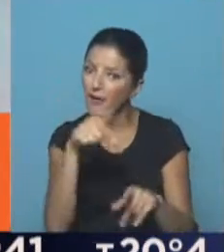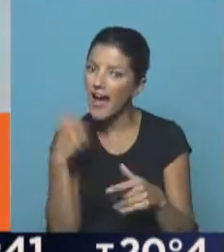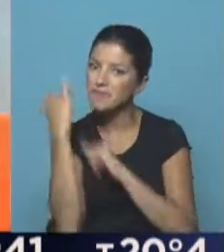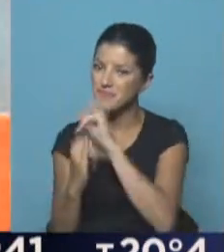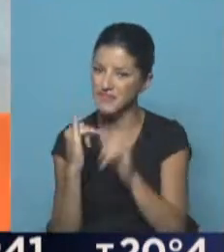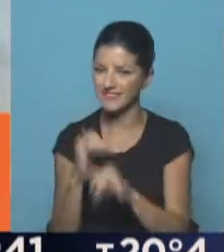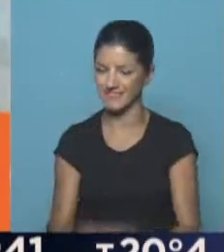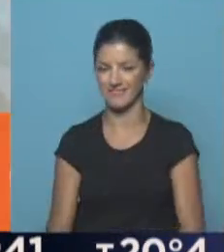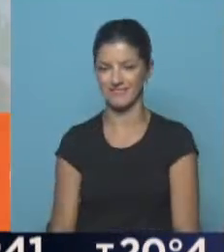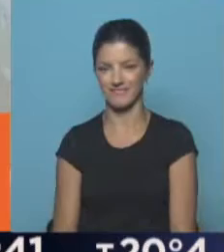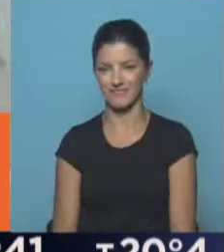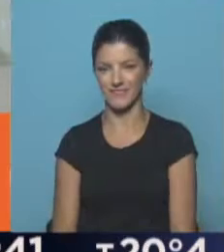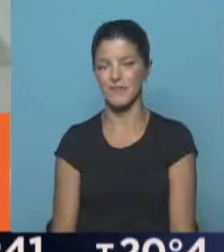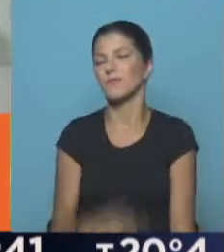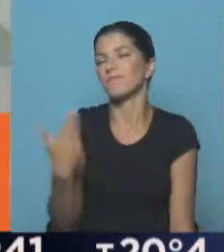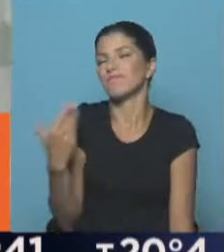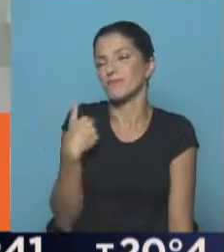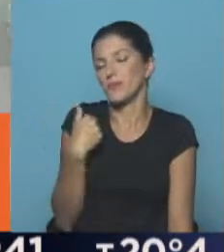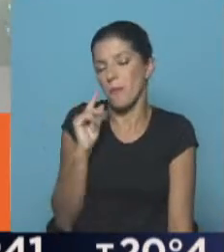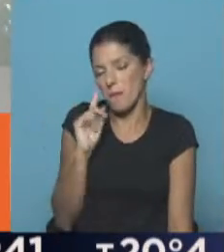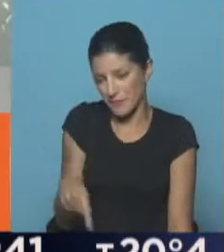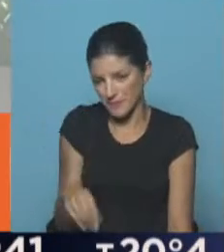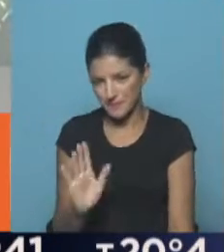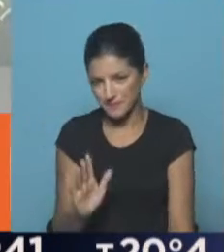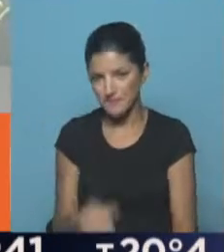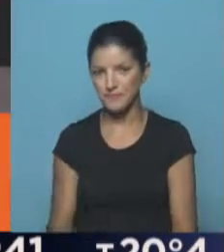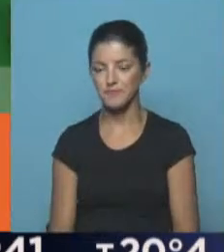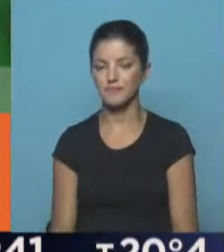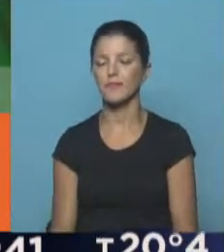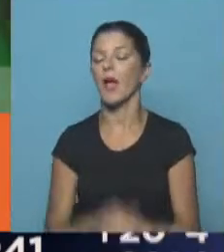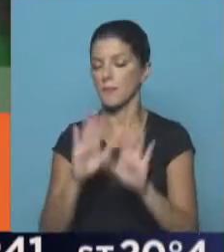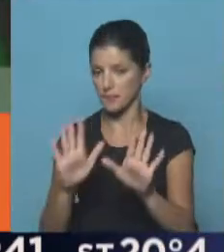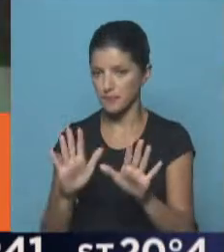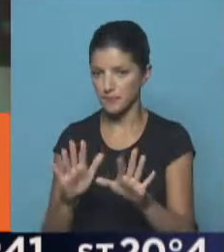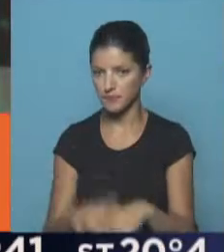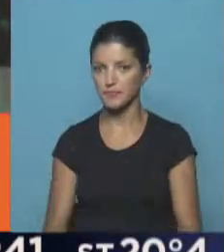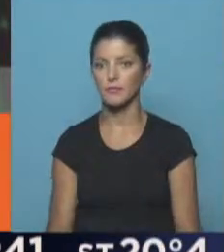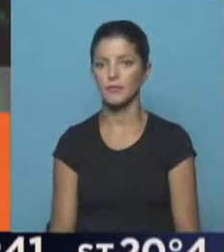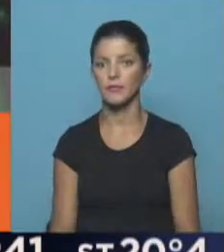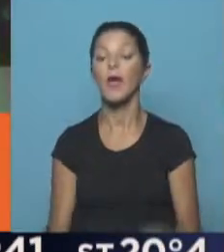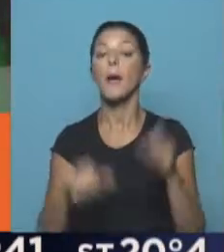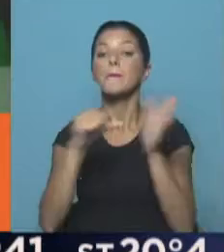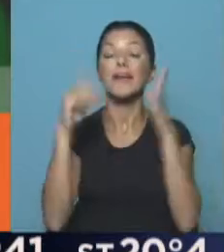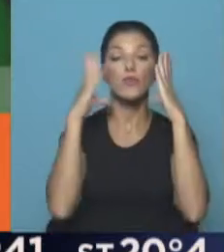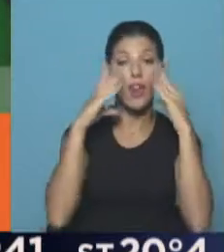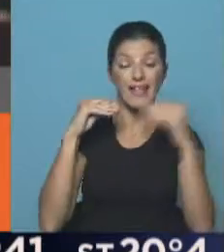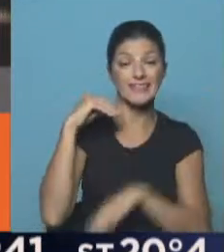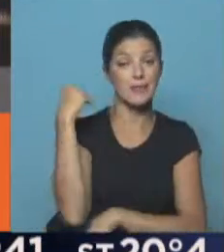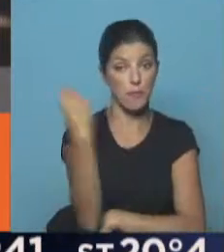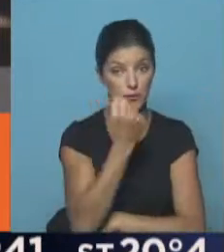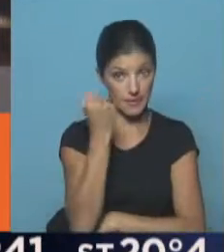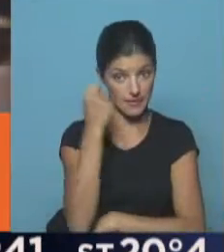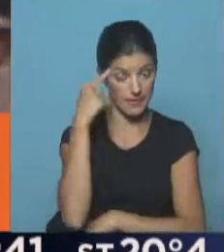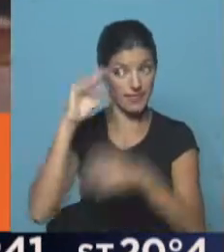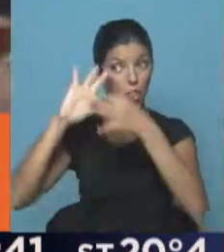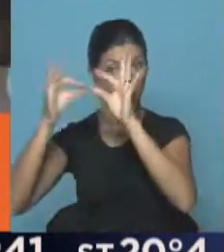A ver, no lo sé. Lo que sí sé es que, bueno, por un lado, obviamente, la relevancia de Holanda para el conjunto de Europa es diferente a la relevancia